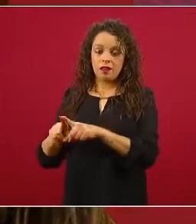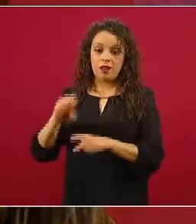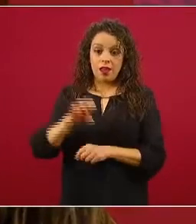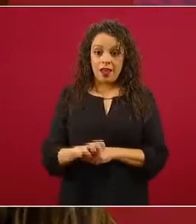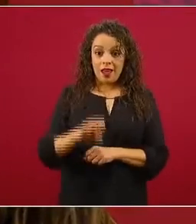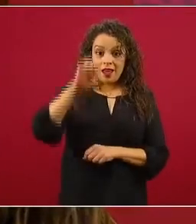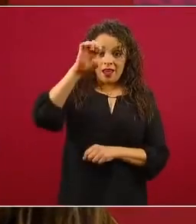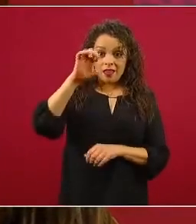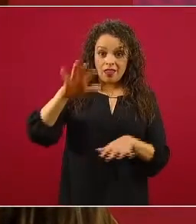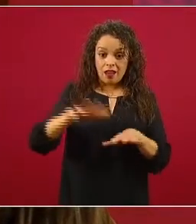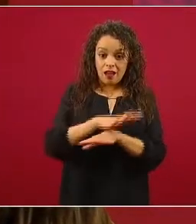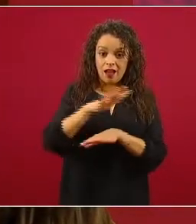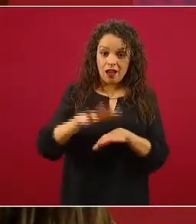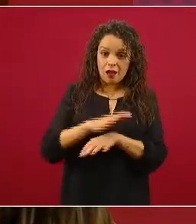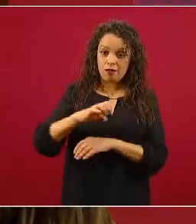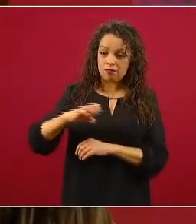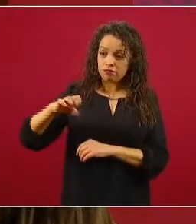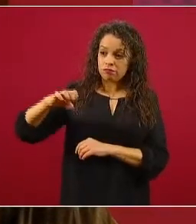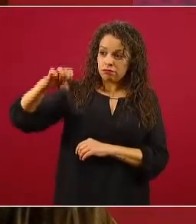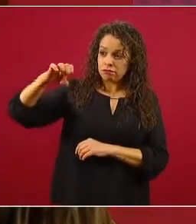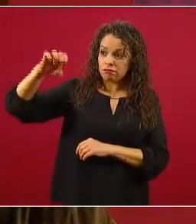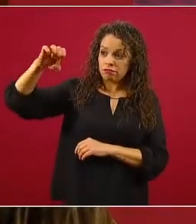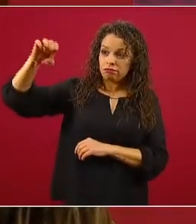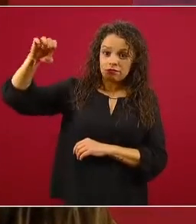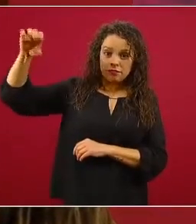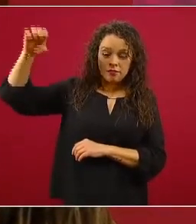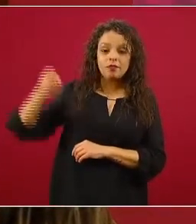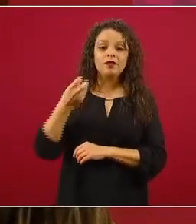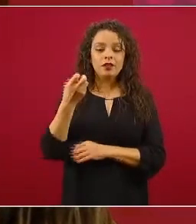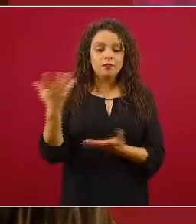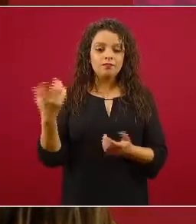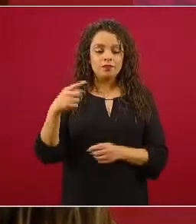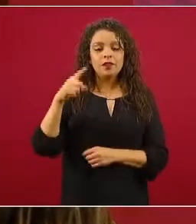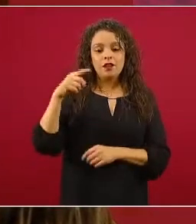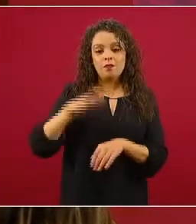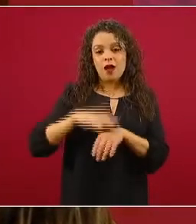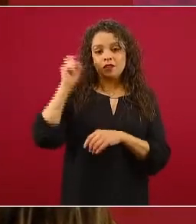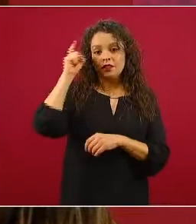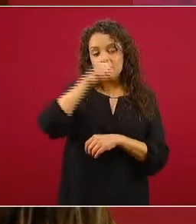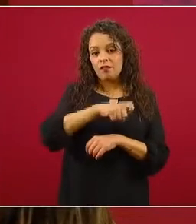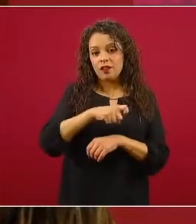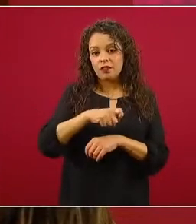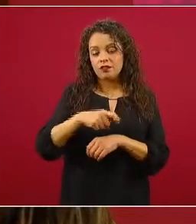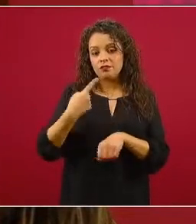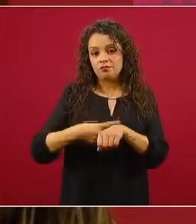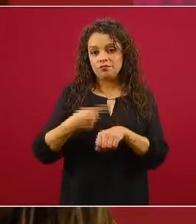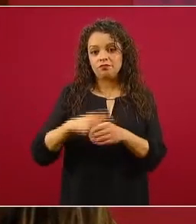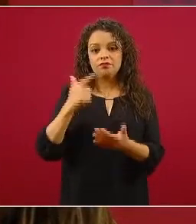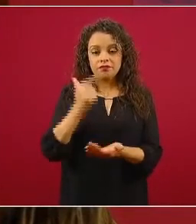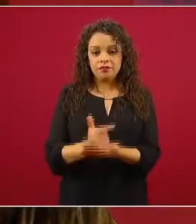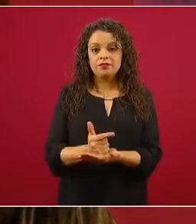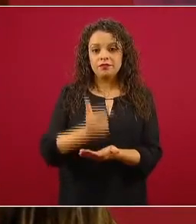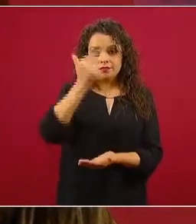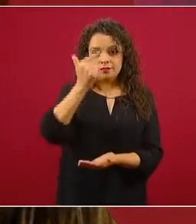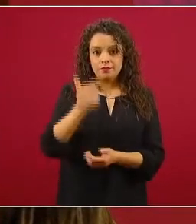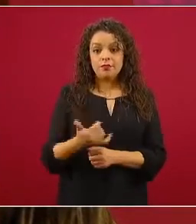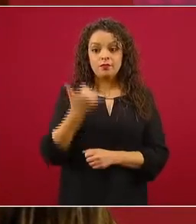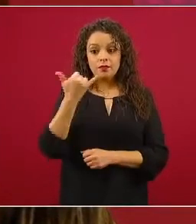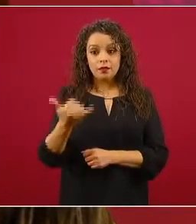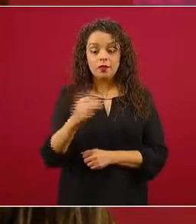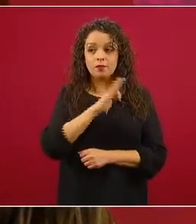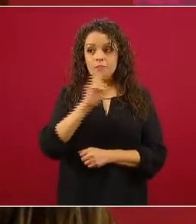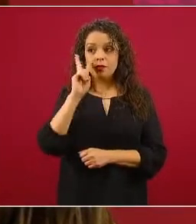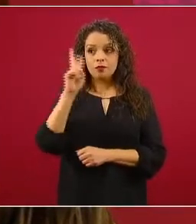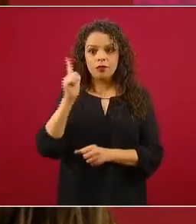esta también progresa el riesgo de tener una enfermedad grave, y también se ha observado la diferencia por sexo. Se observó